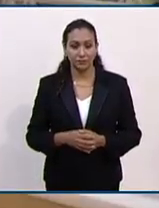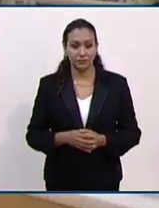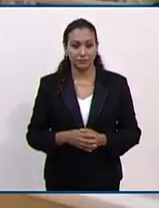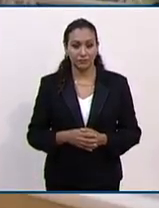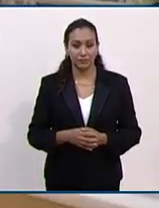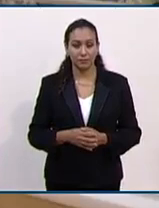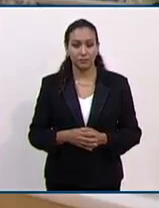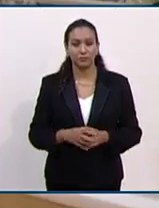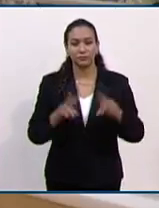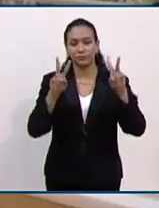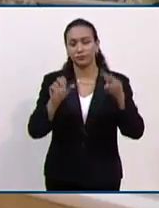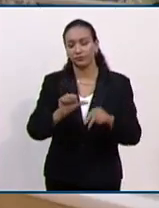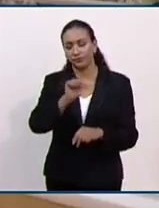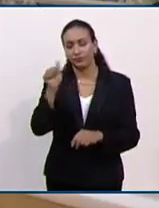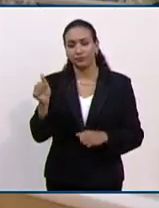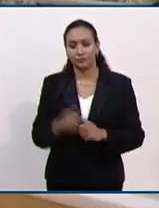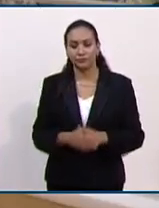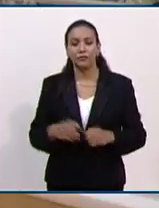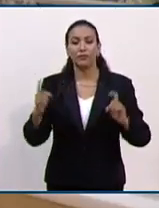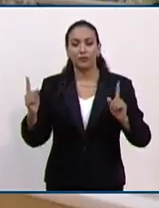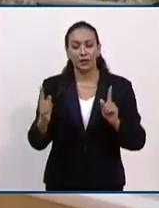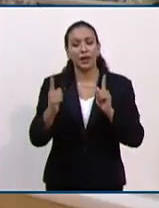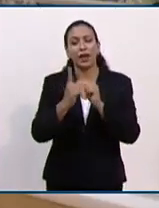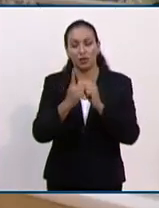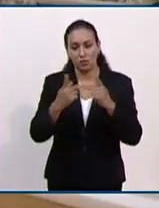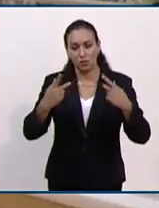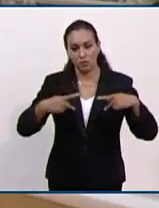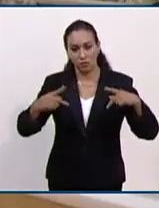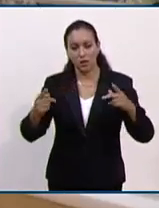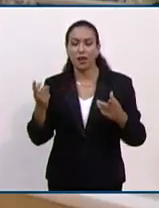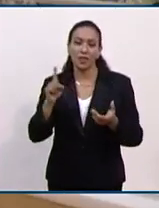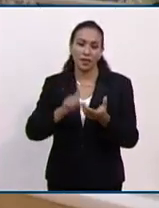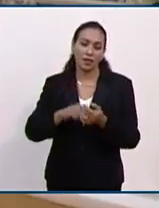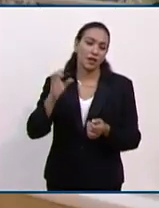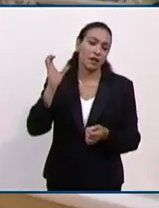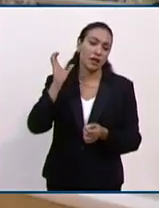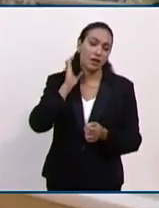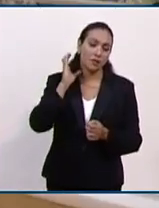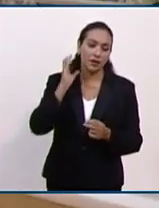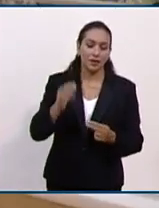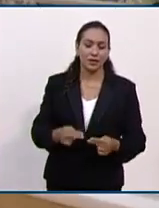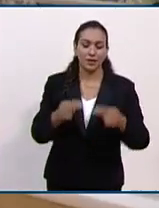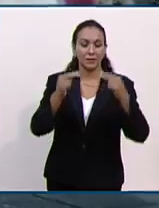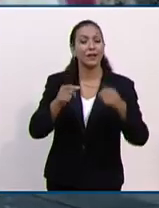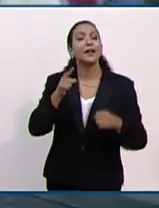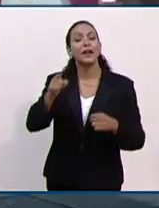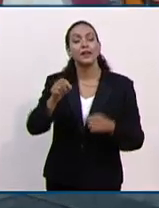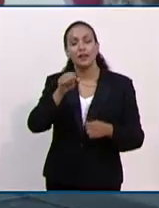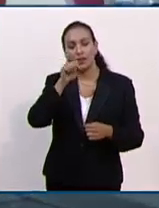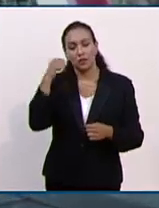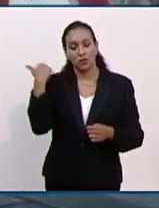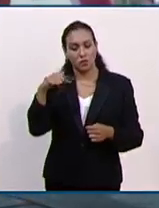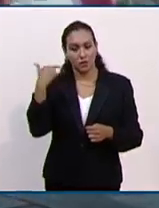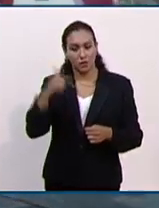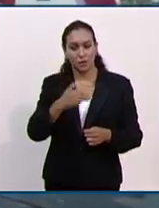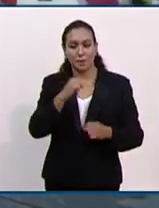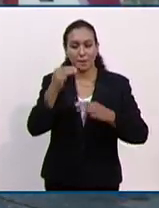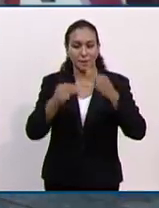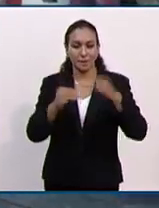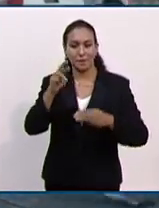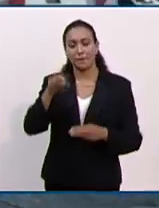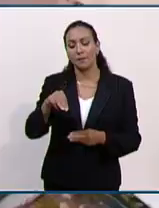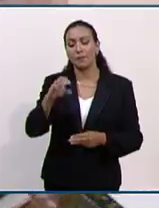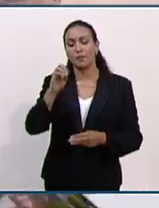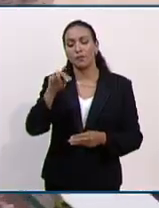Y en otros temas, durante un encuentro con integrantes de la Cámara de Comercio de Guadalajara, la magistrada presidenta Mónica